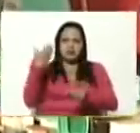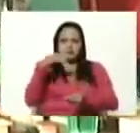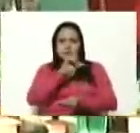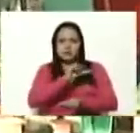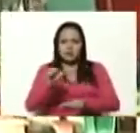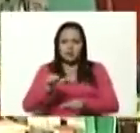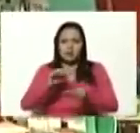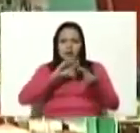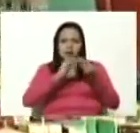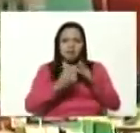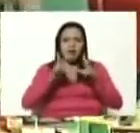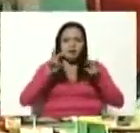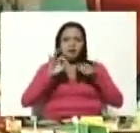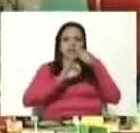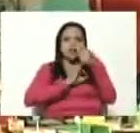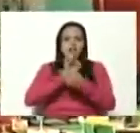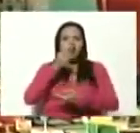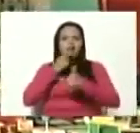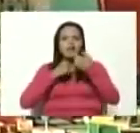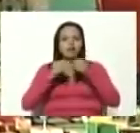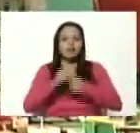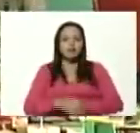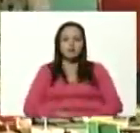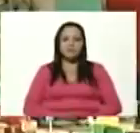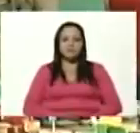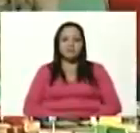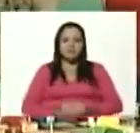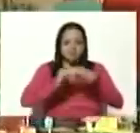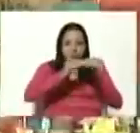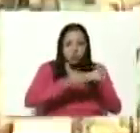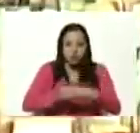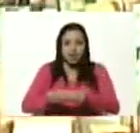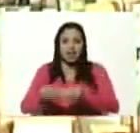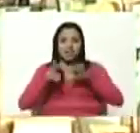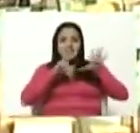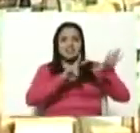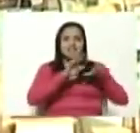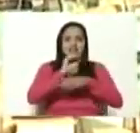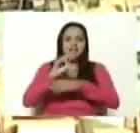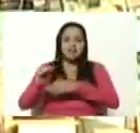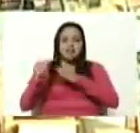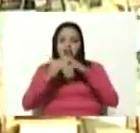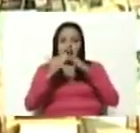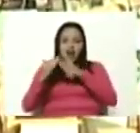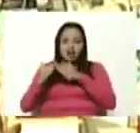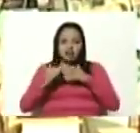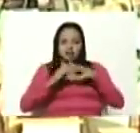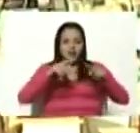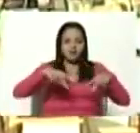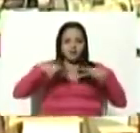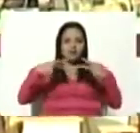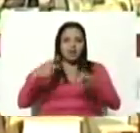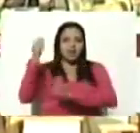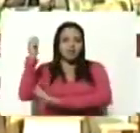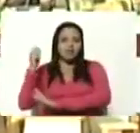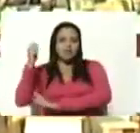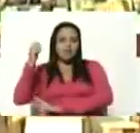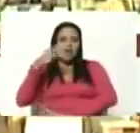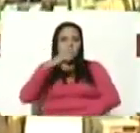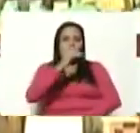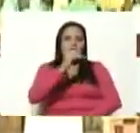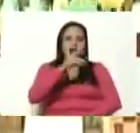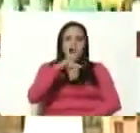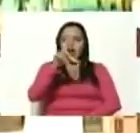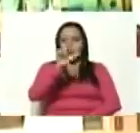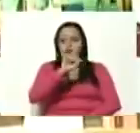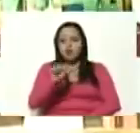Barrio Tricolor, para rehabilitar 700 viviendas. El diputado Carlos Mogollón nos hizo la